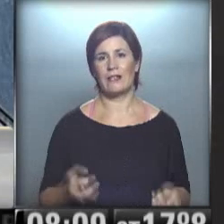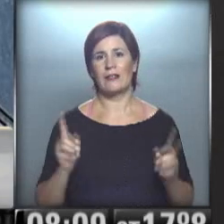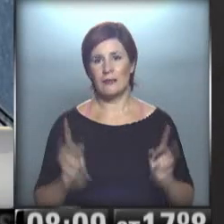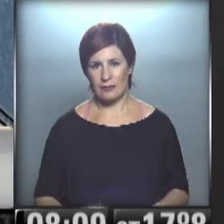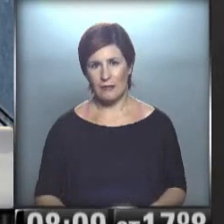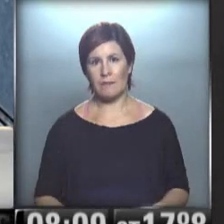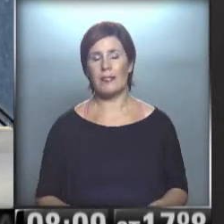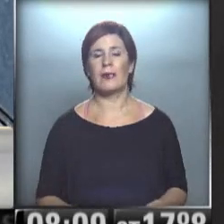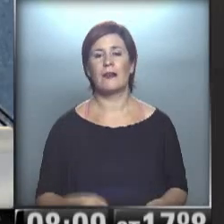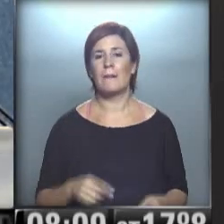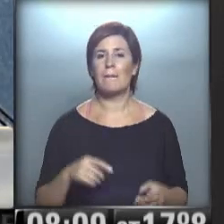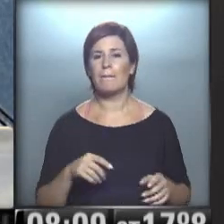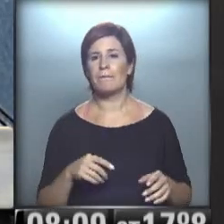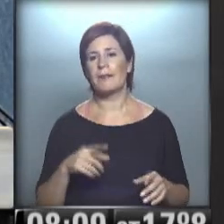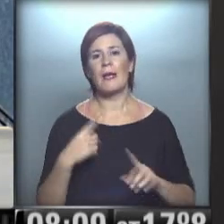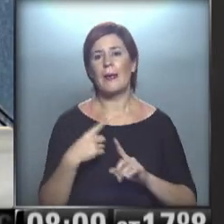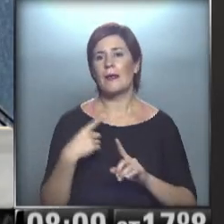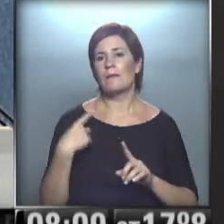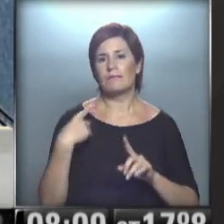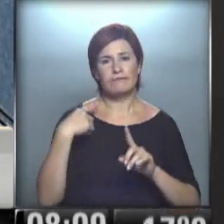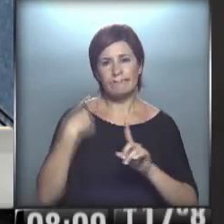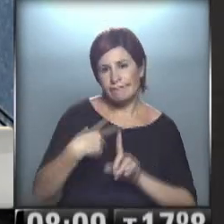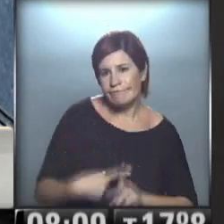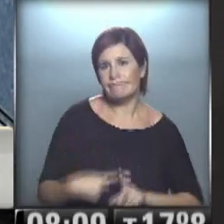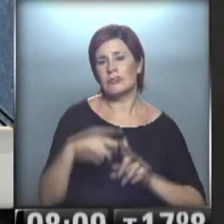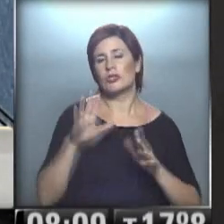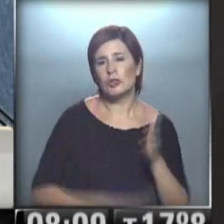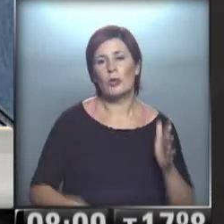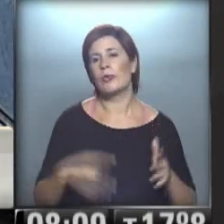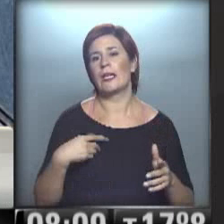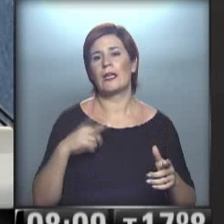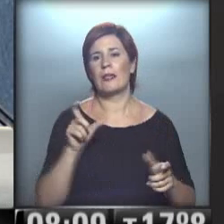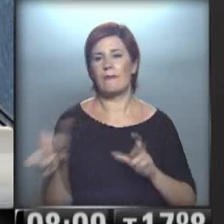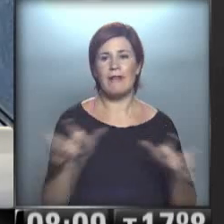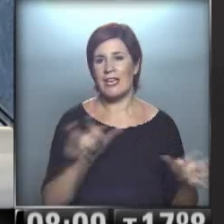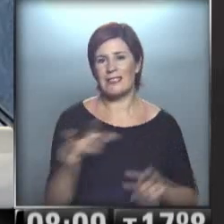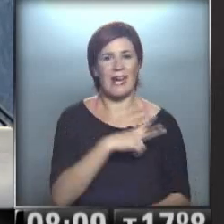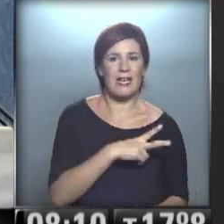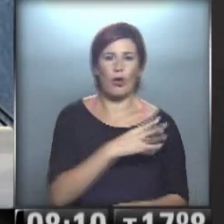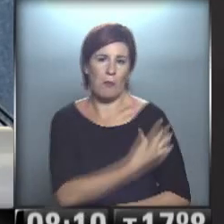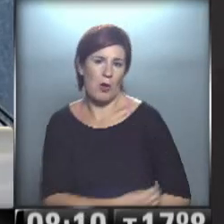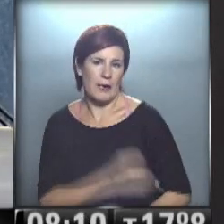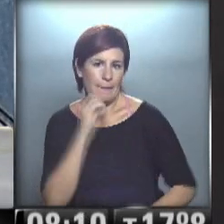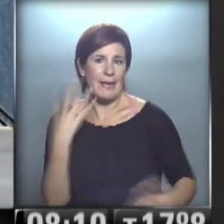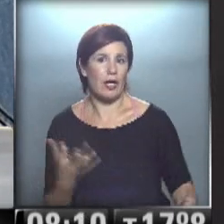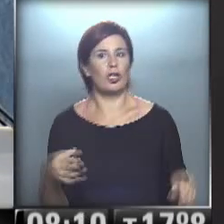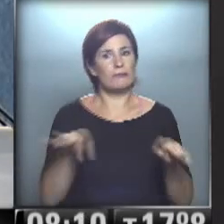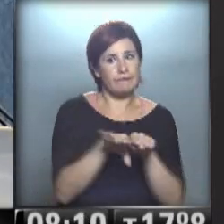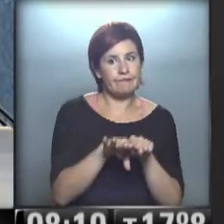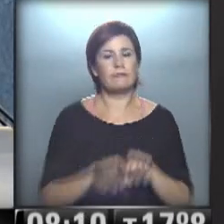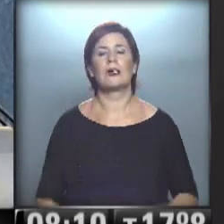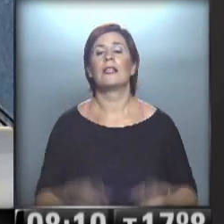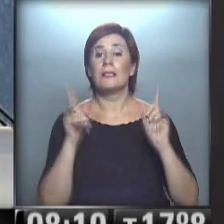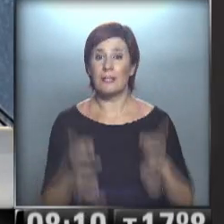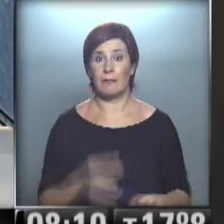un indicador que mide la desigualdad de ingresos en un país. También, y por último, quería expresar que